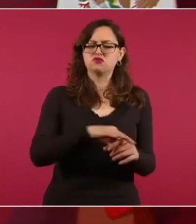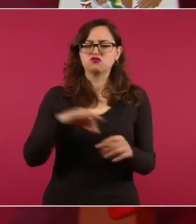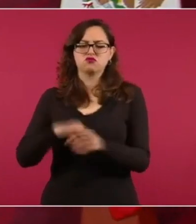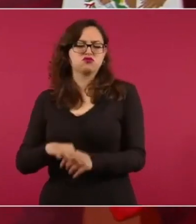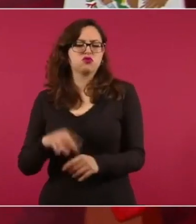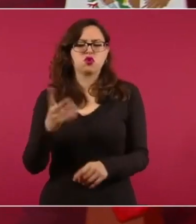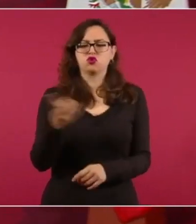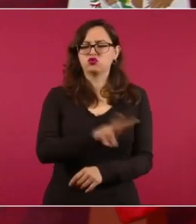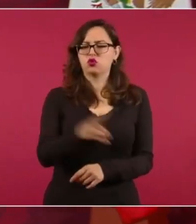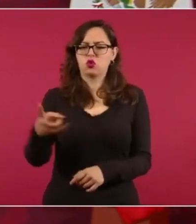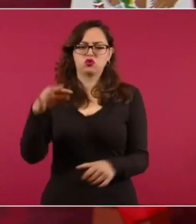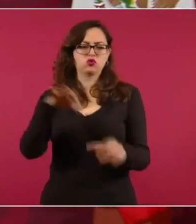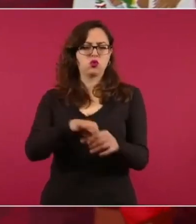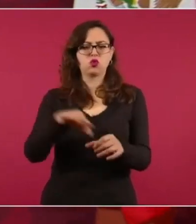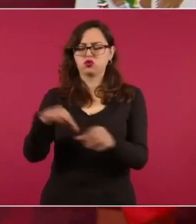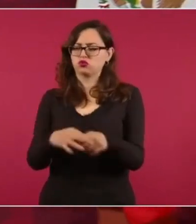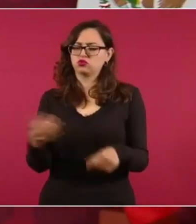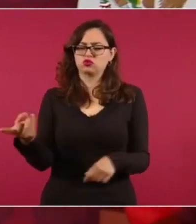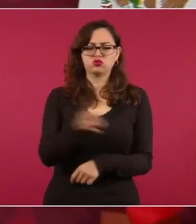Bolsonaro como